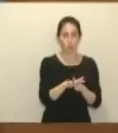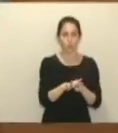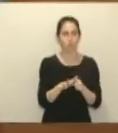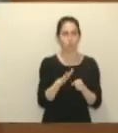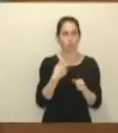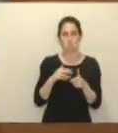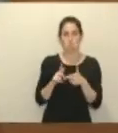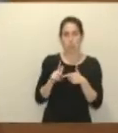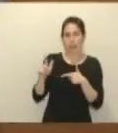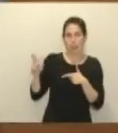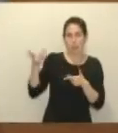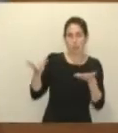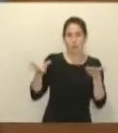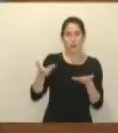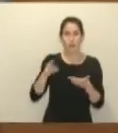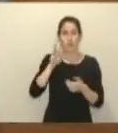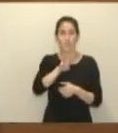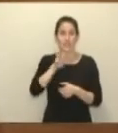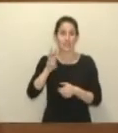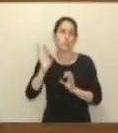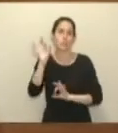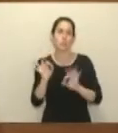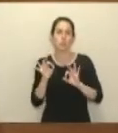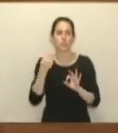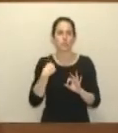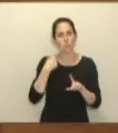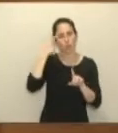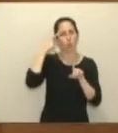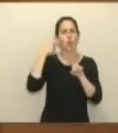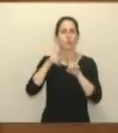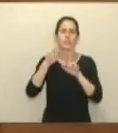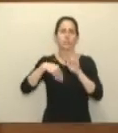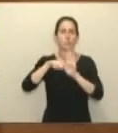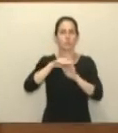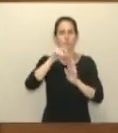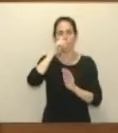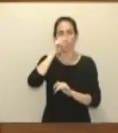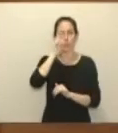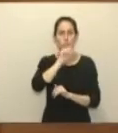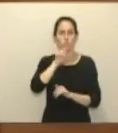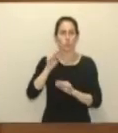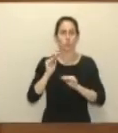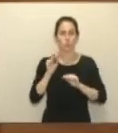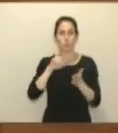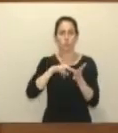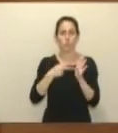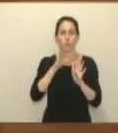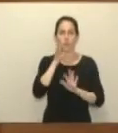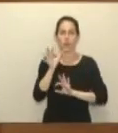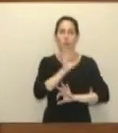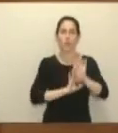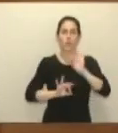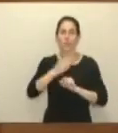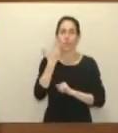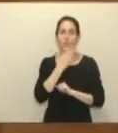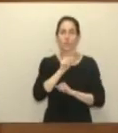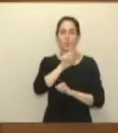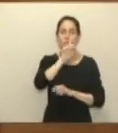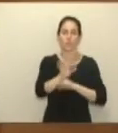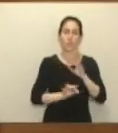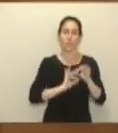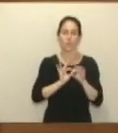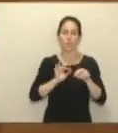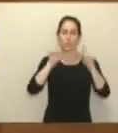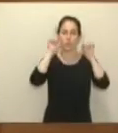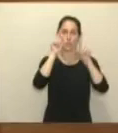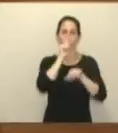del 33% que se había fijado como objetivo para el año 2012 en el Plan de Ordenación de las Escuelas del primer ciclo de